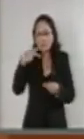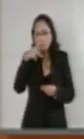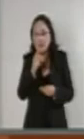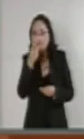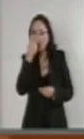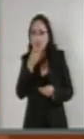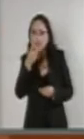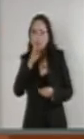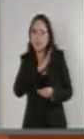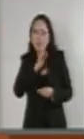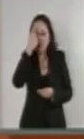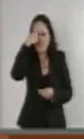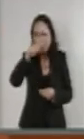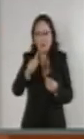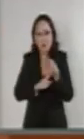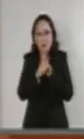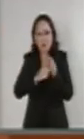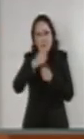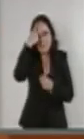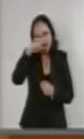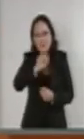para la salud pública,